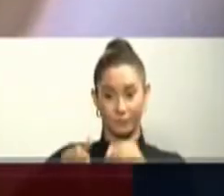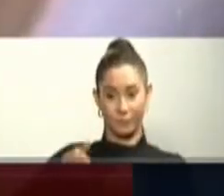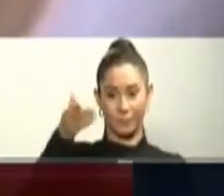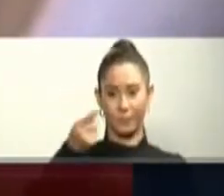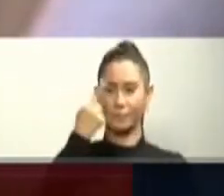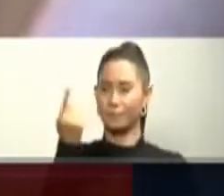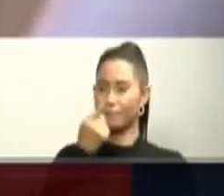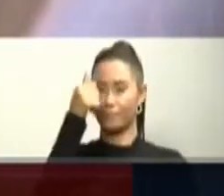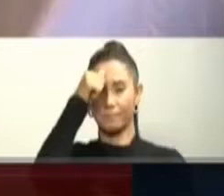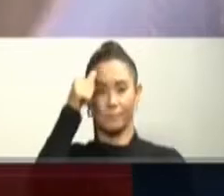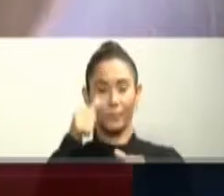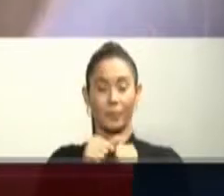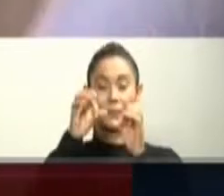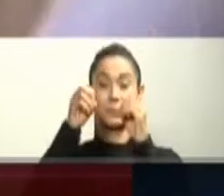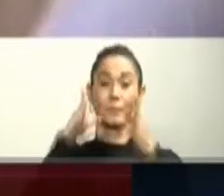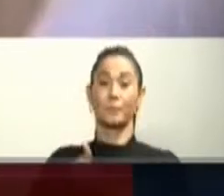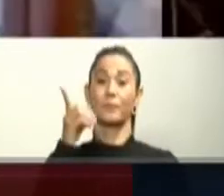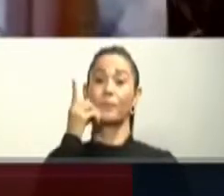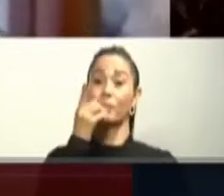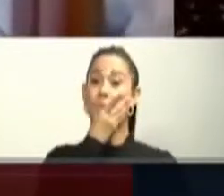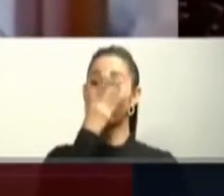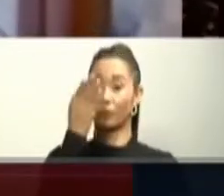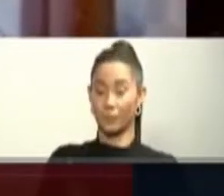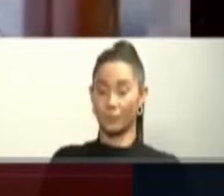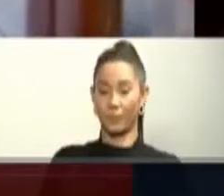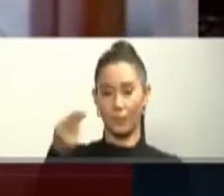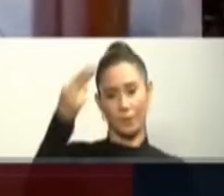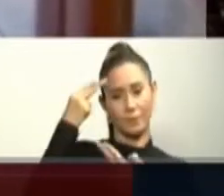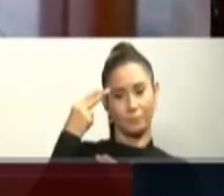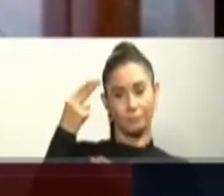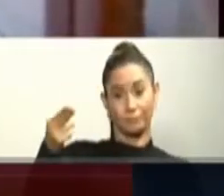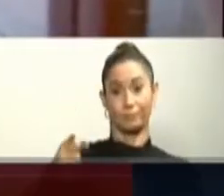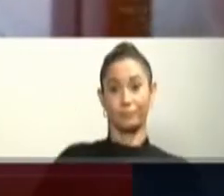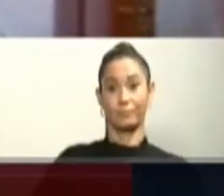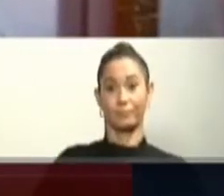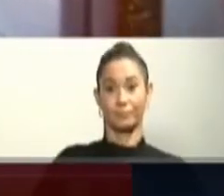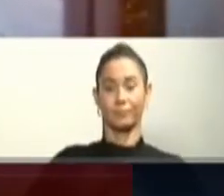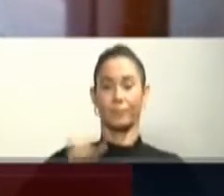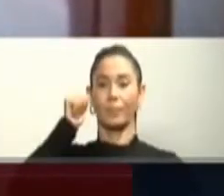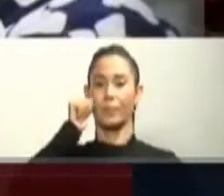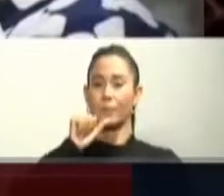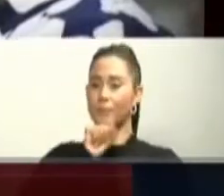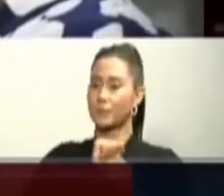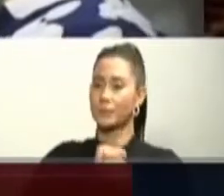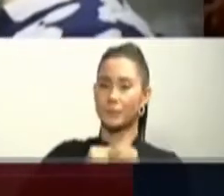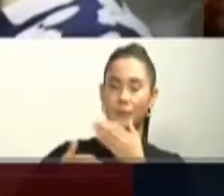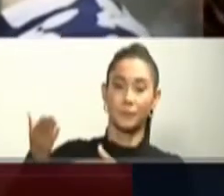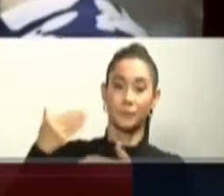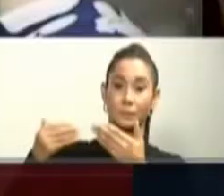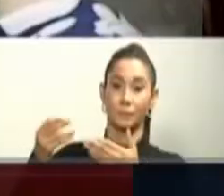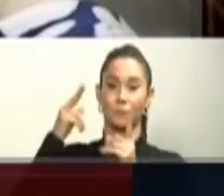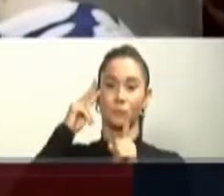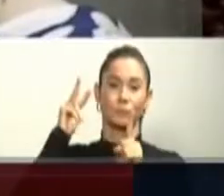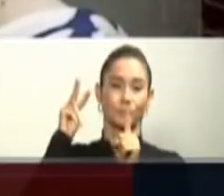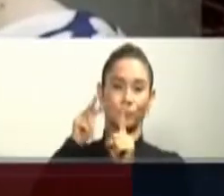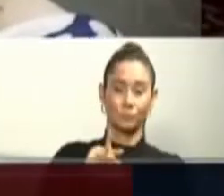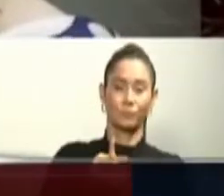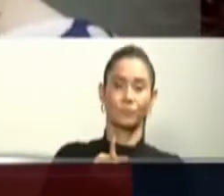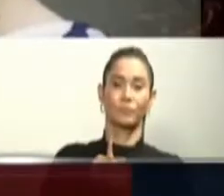será una gran maestra dominicana. Honramos la vida de una mujer comprometida, visionaria